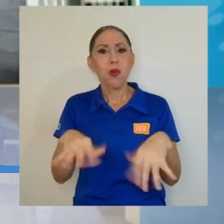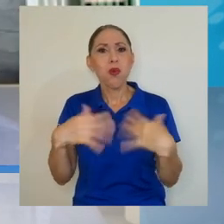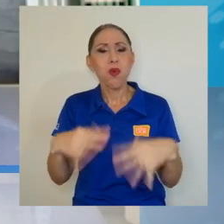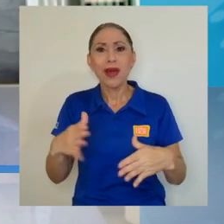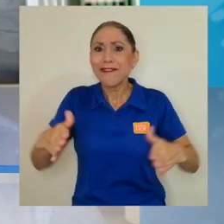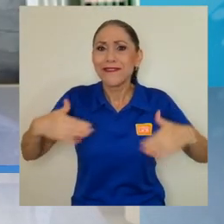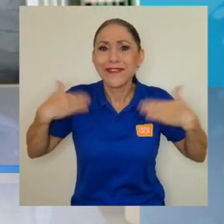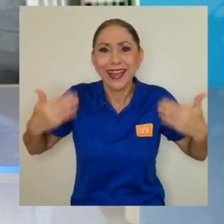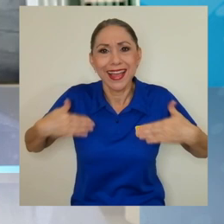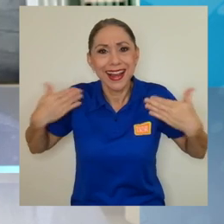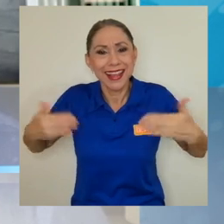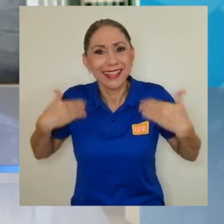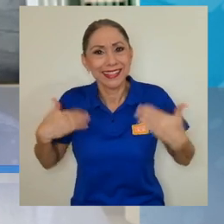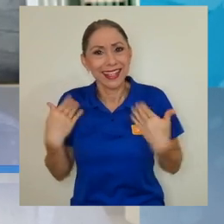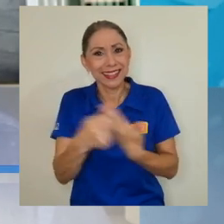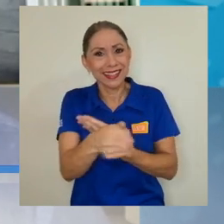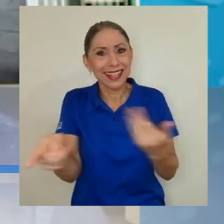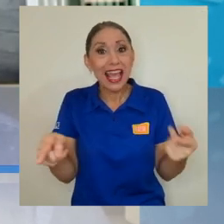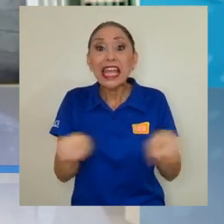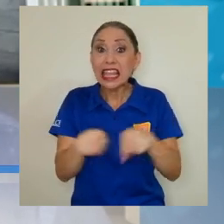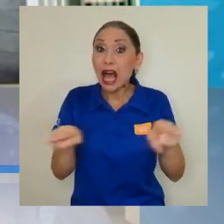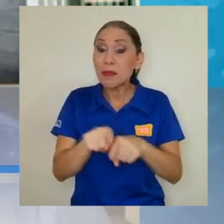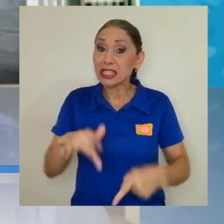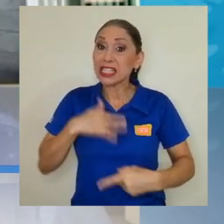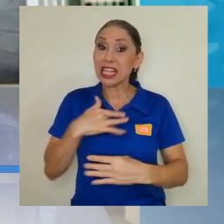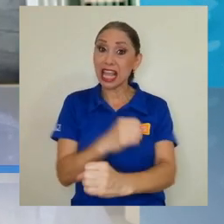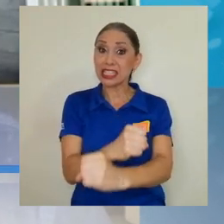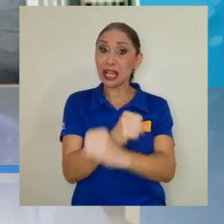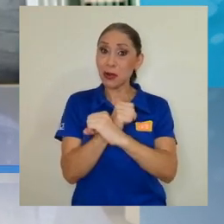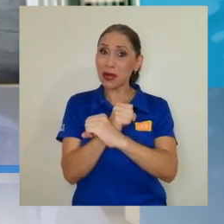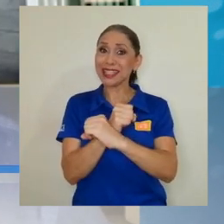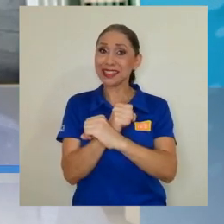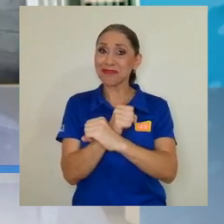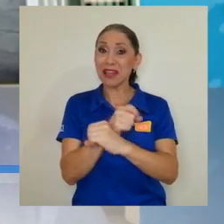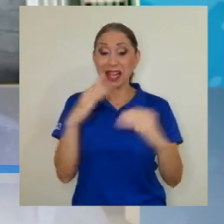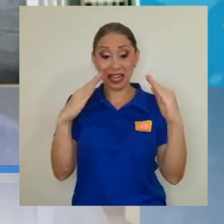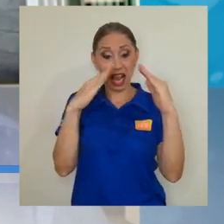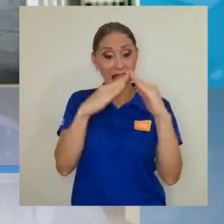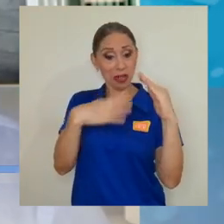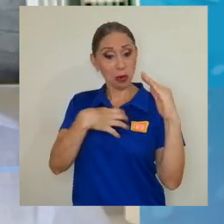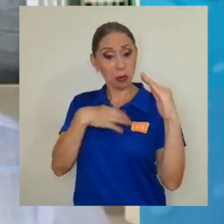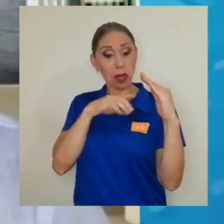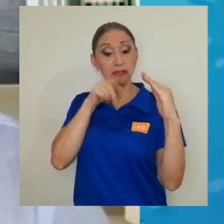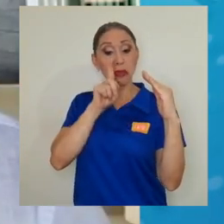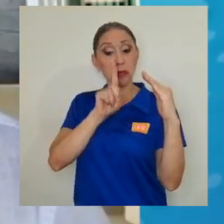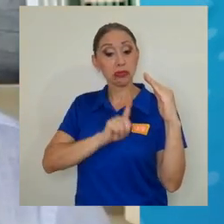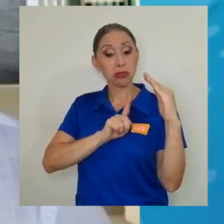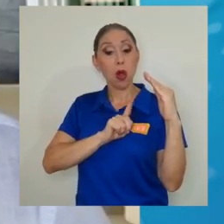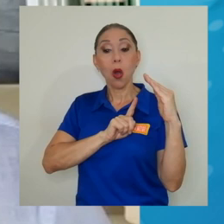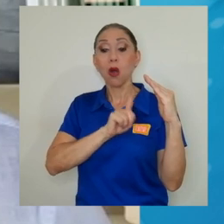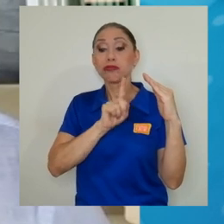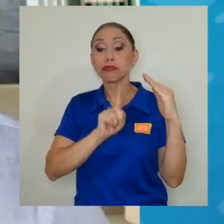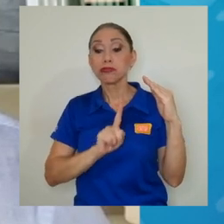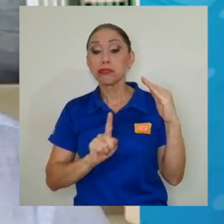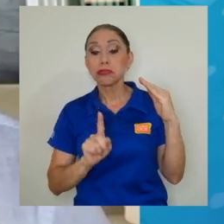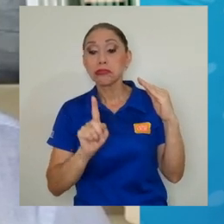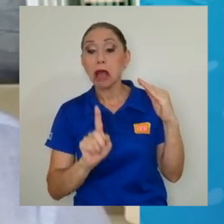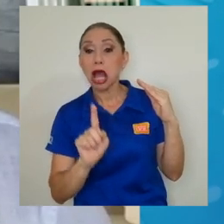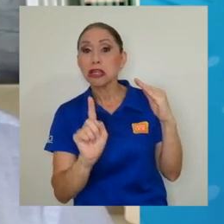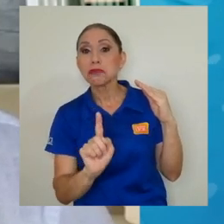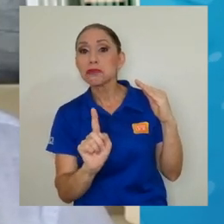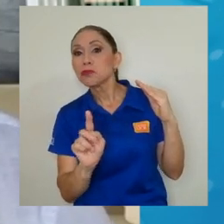muy felices, y también se sentían muy seguras en las aceras de sus casas, en los corredores de sus